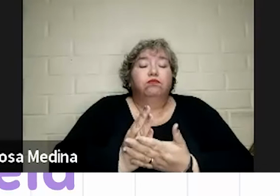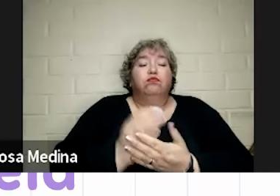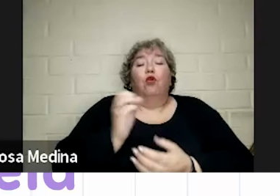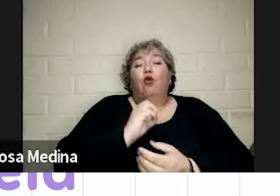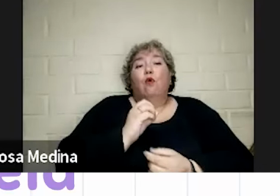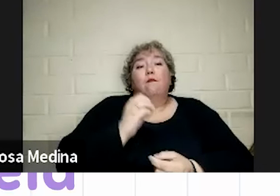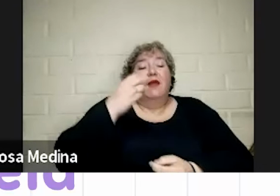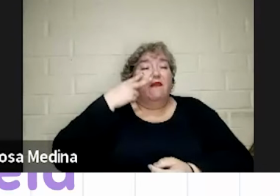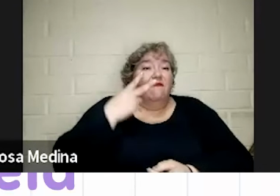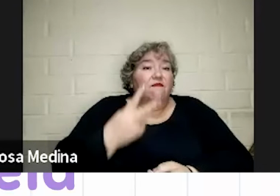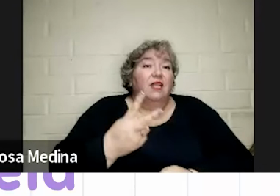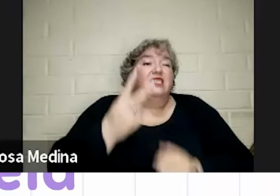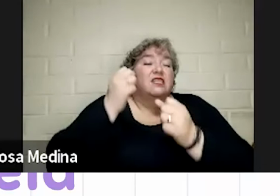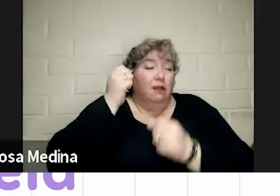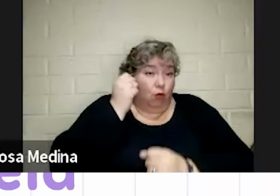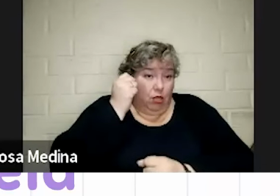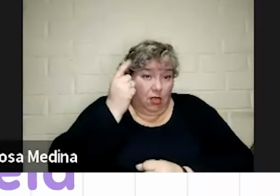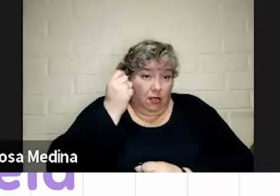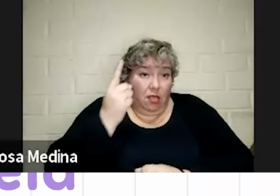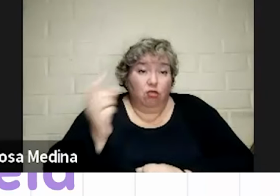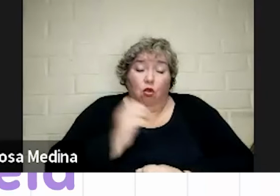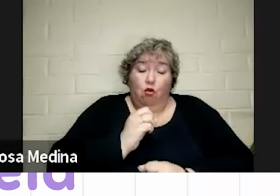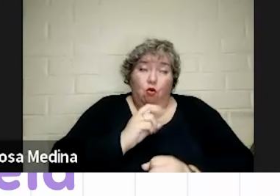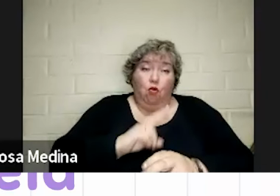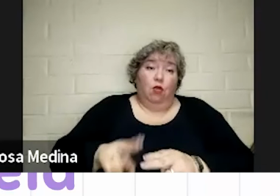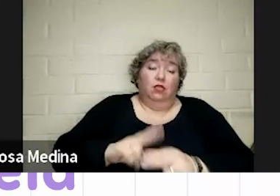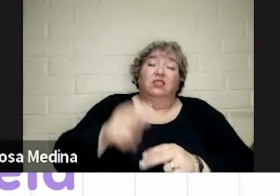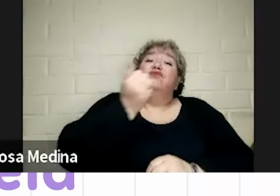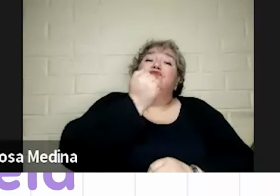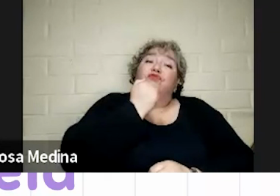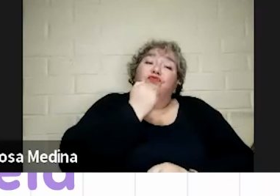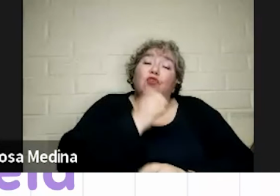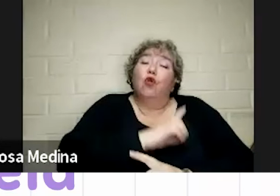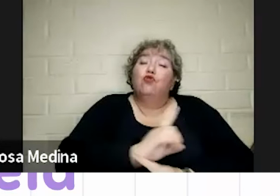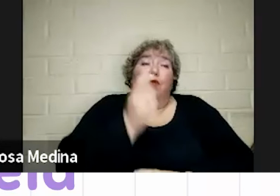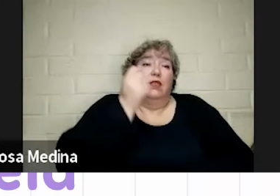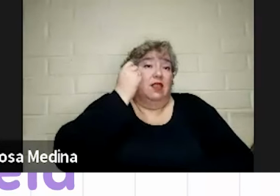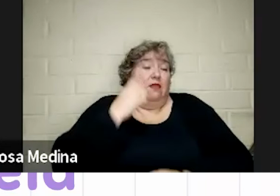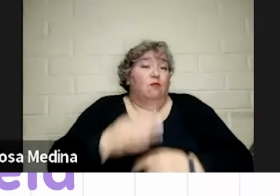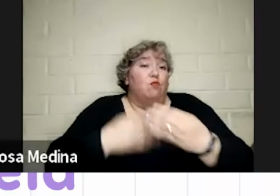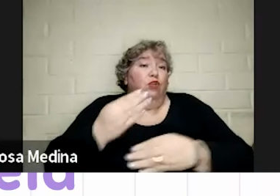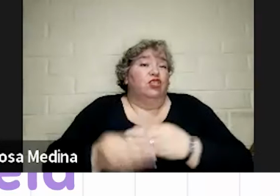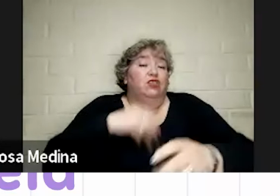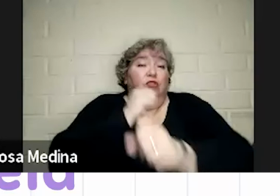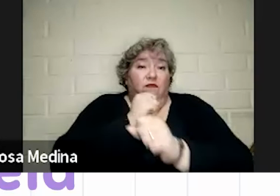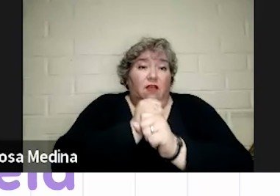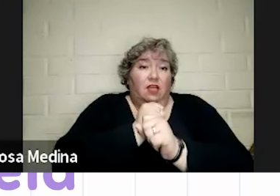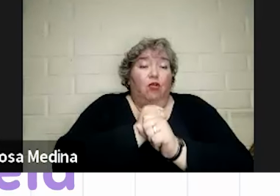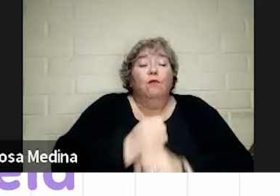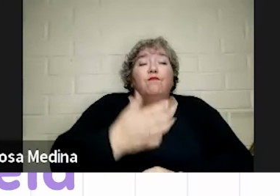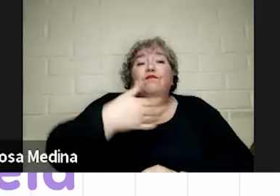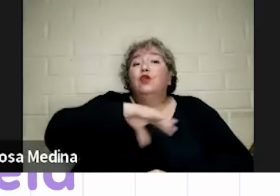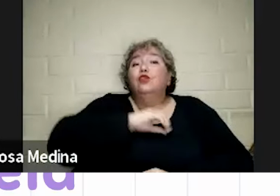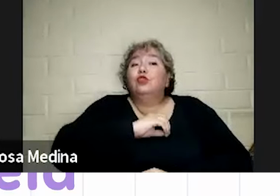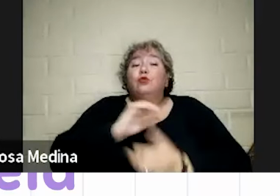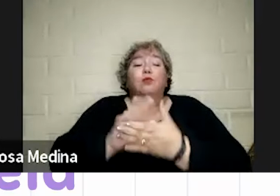vamos comprendiendo o si van surgiendo errores o cosas que no entendemos durante el proceso de trabajo. Ya nosotros, ¿qué podemos